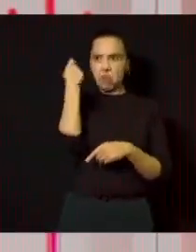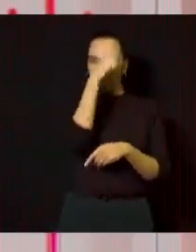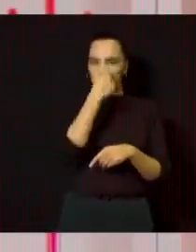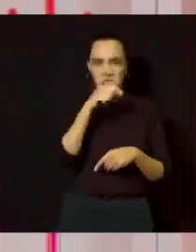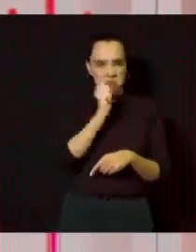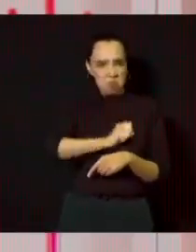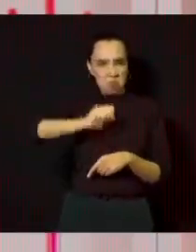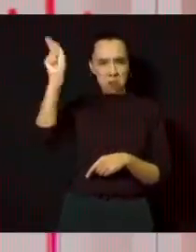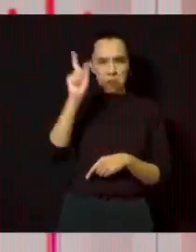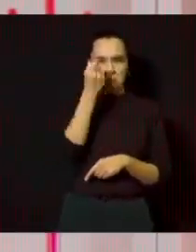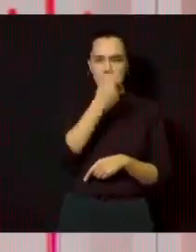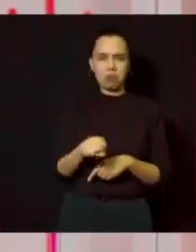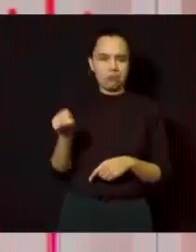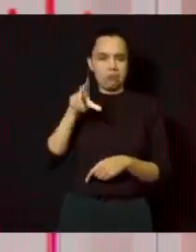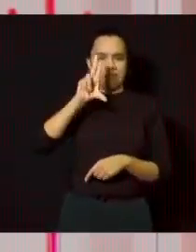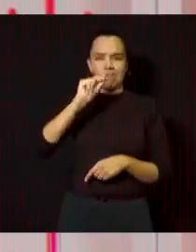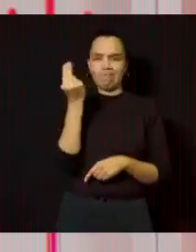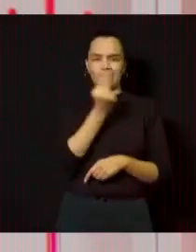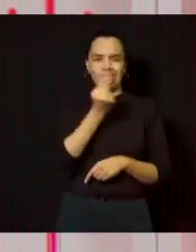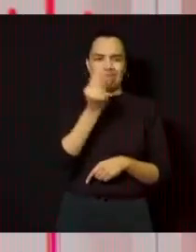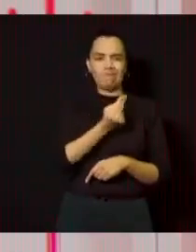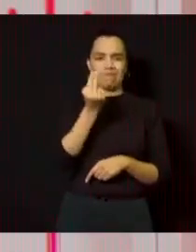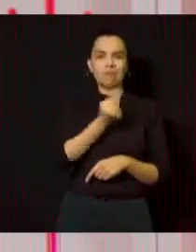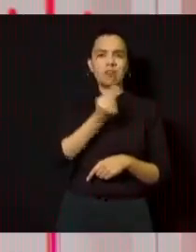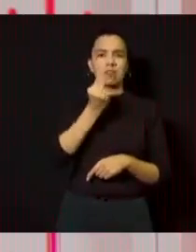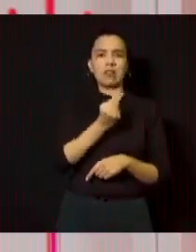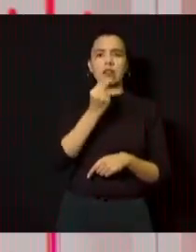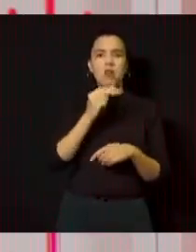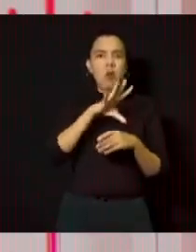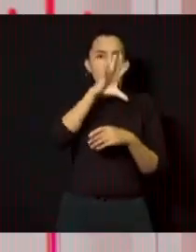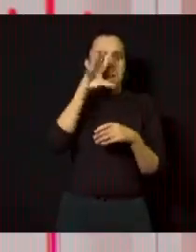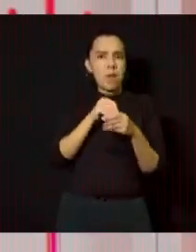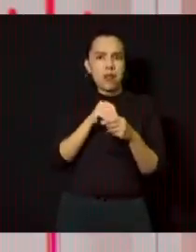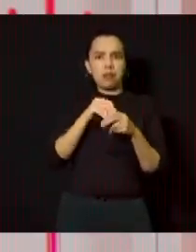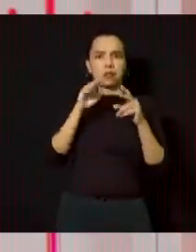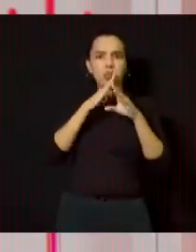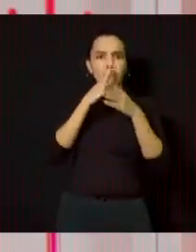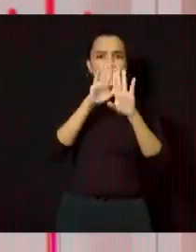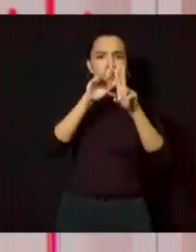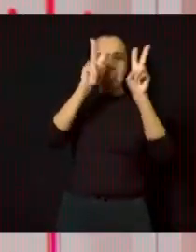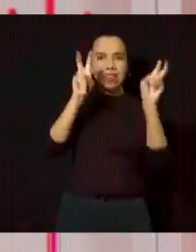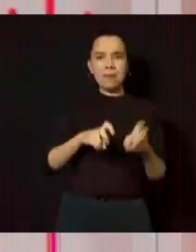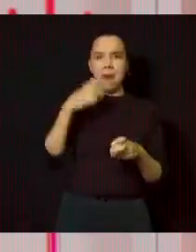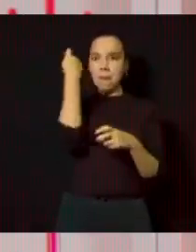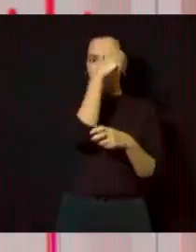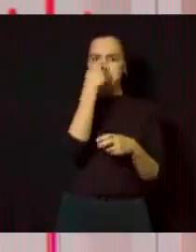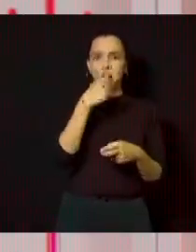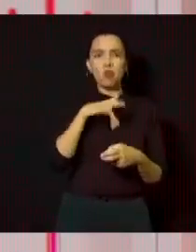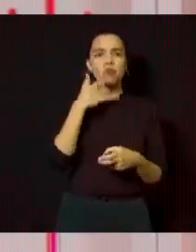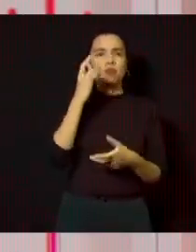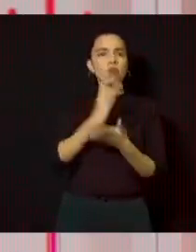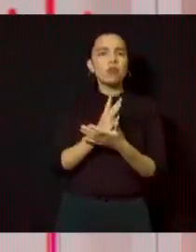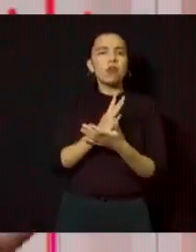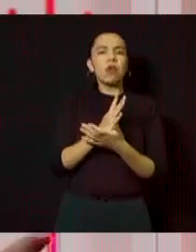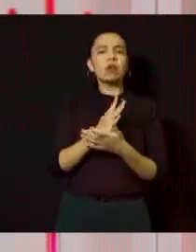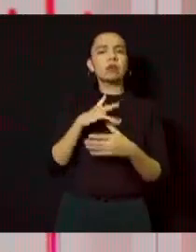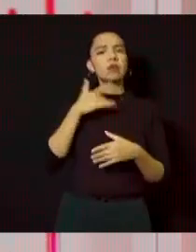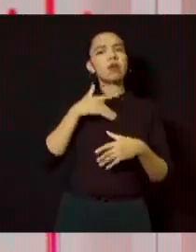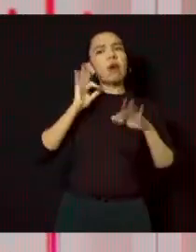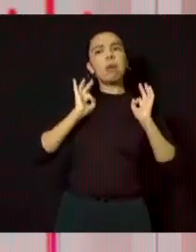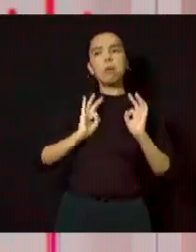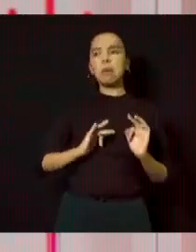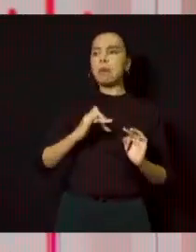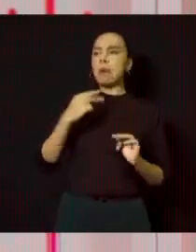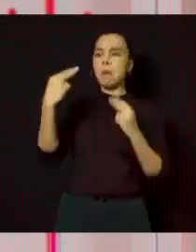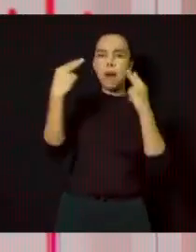que saber todo desde la A a la Z del maquillaje, pero simplemente sentirte bien, verte bien y ese